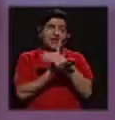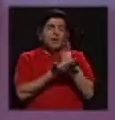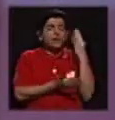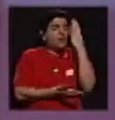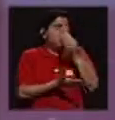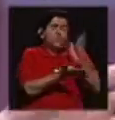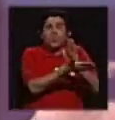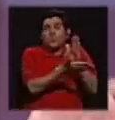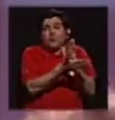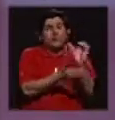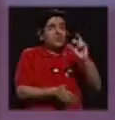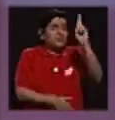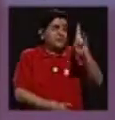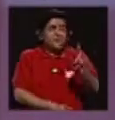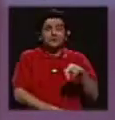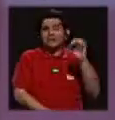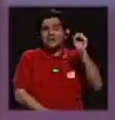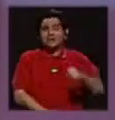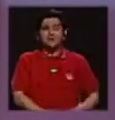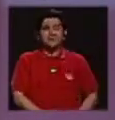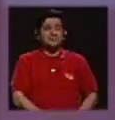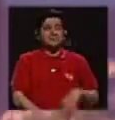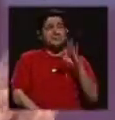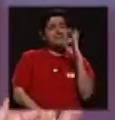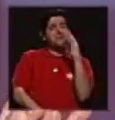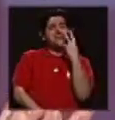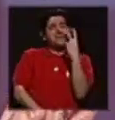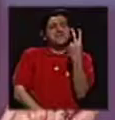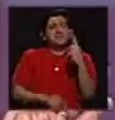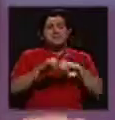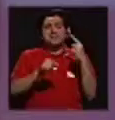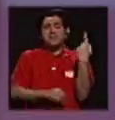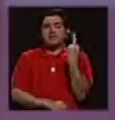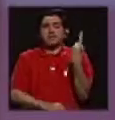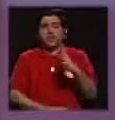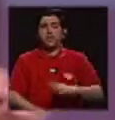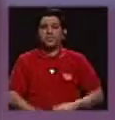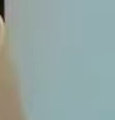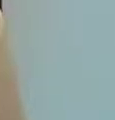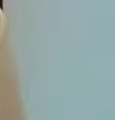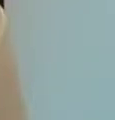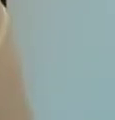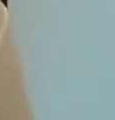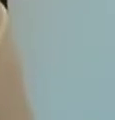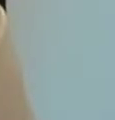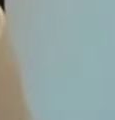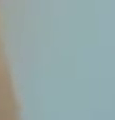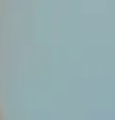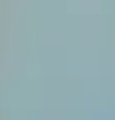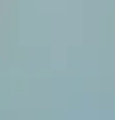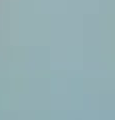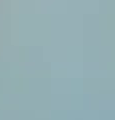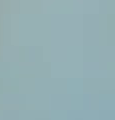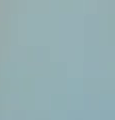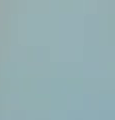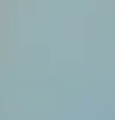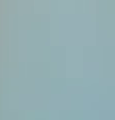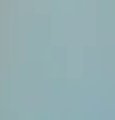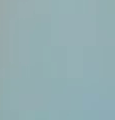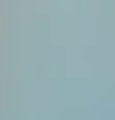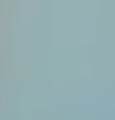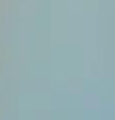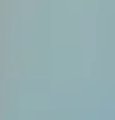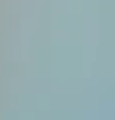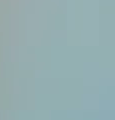en el papel. Costa Rica se pone una flor en el ojal, pero que puede quedar ahí. Claro, exacto. Más. Me atrevería a decir, inclusive, que este es el